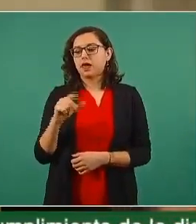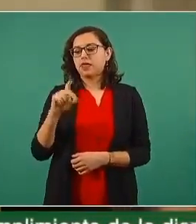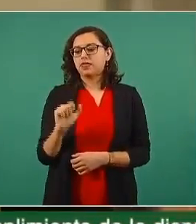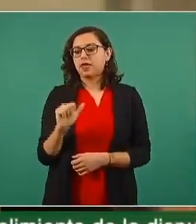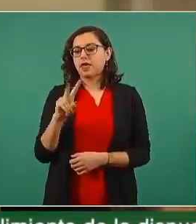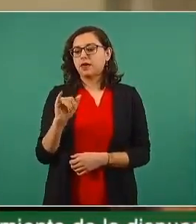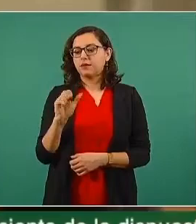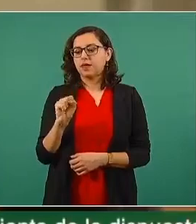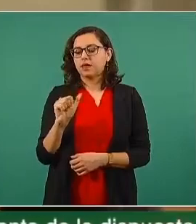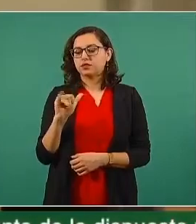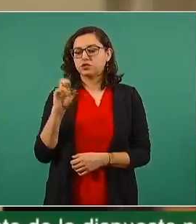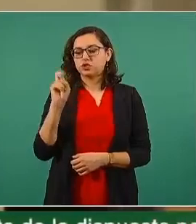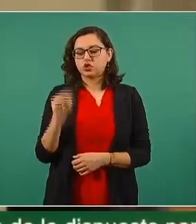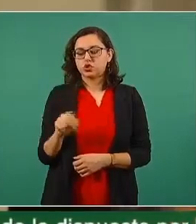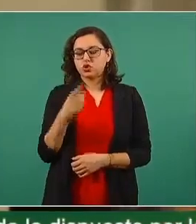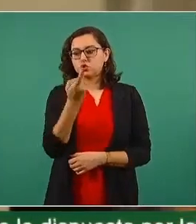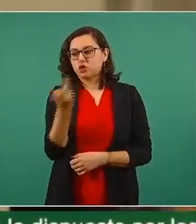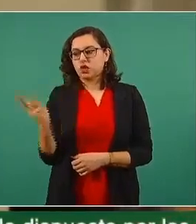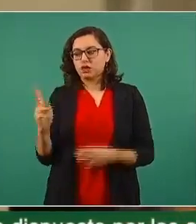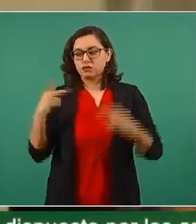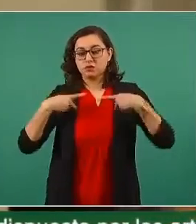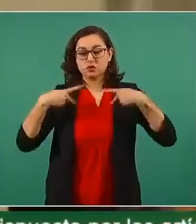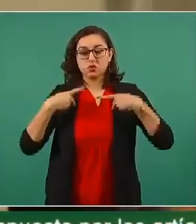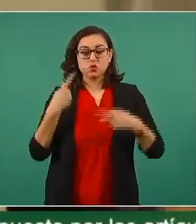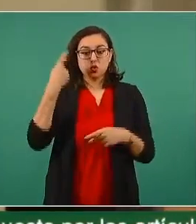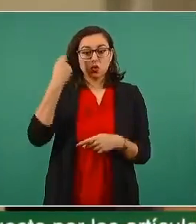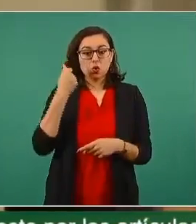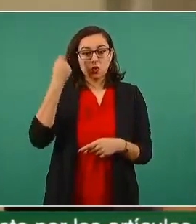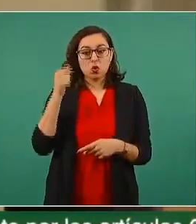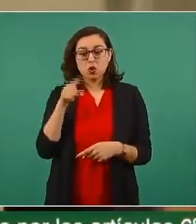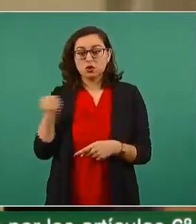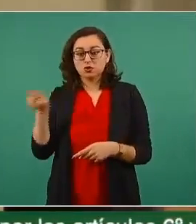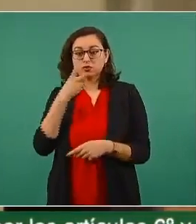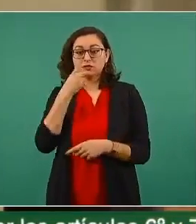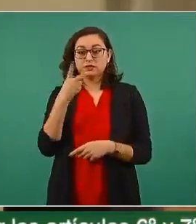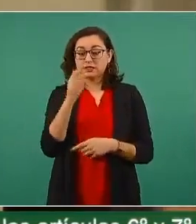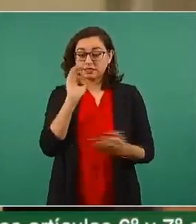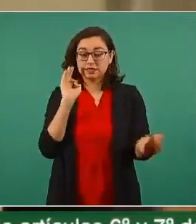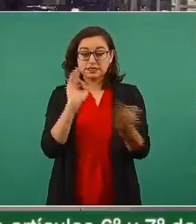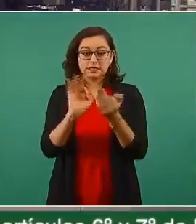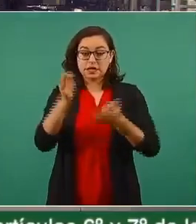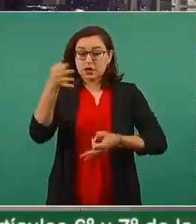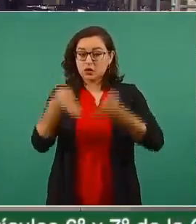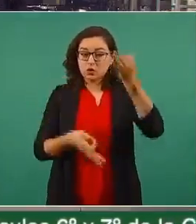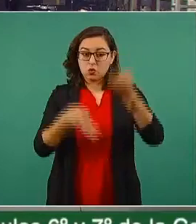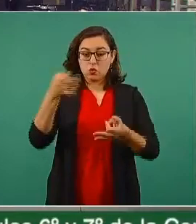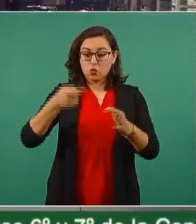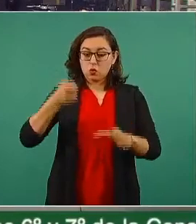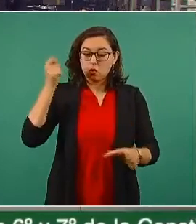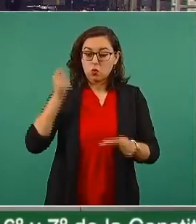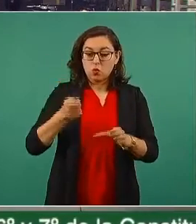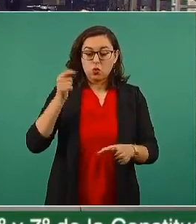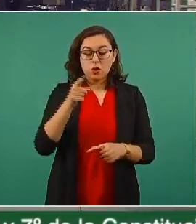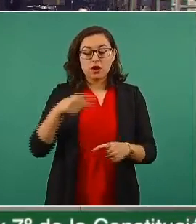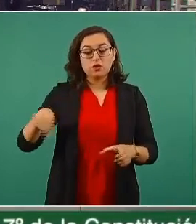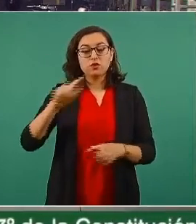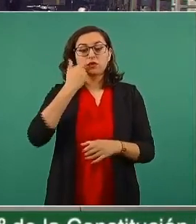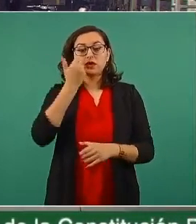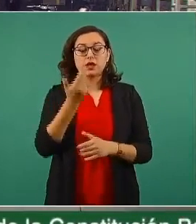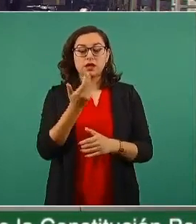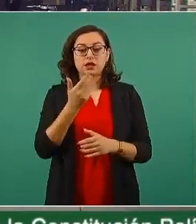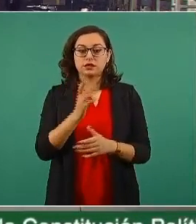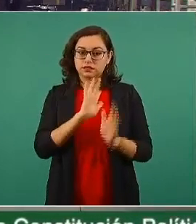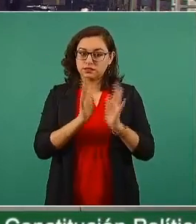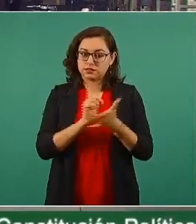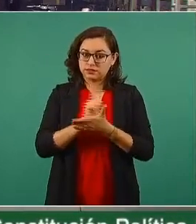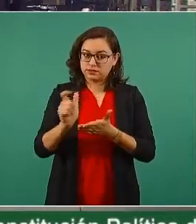los siguientes puntos. Dijeron que están a punto de terminar un juicio laboral en el cual solicitaron se les restituya a los trabajadores su